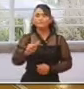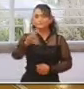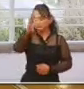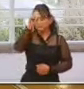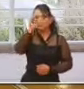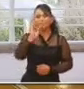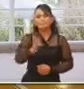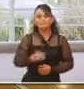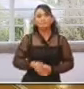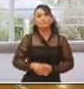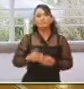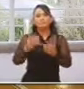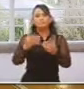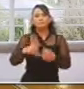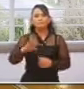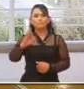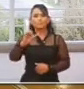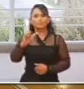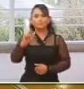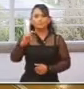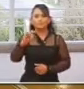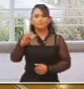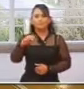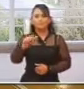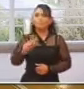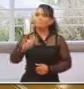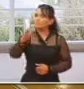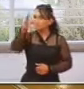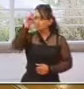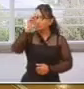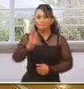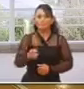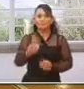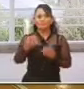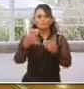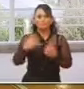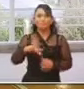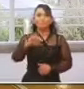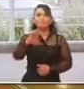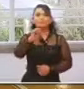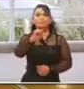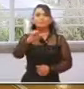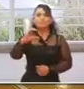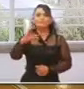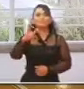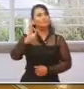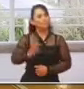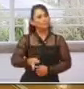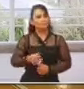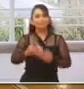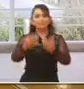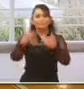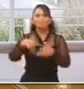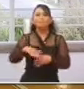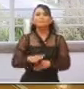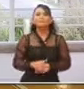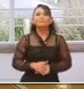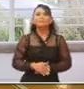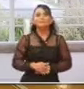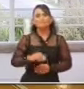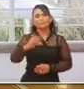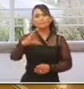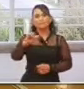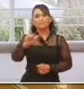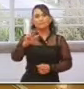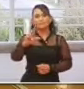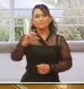favor. Regidora Fátima Yadira Montes Fraile. A favor. Regidor Isaac Jiménez Herrera. Regidor Carlos Abacuc